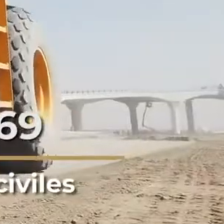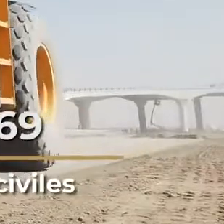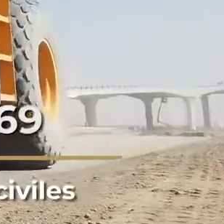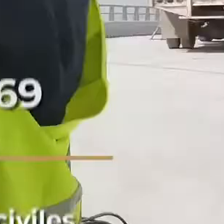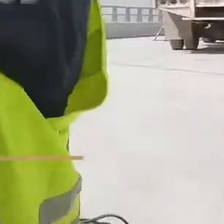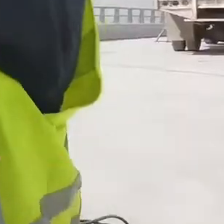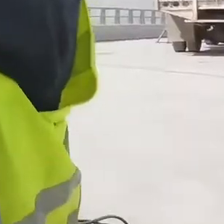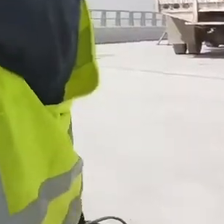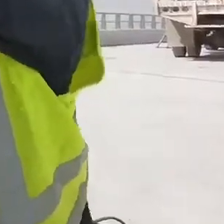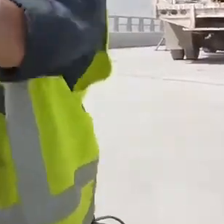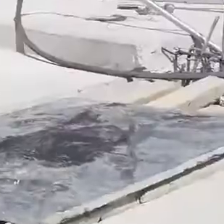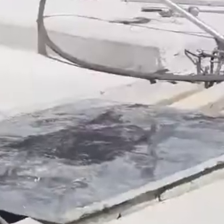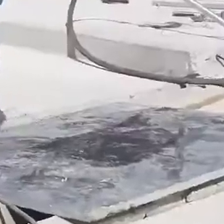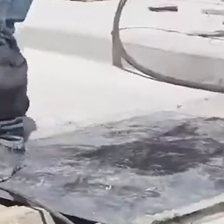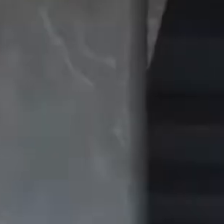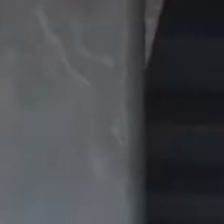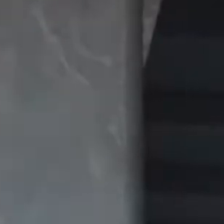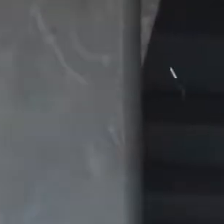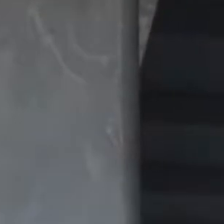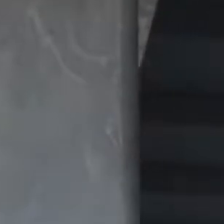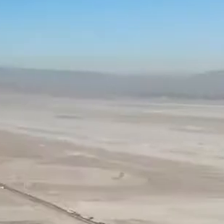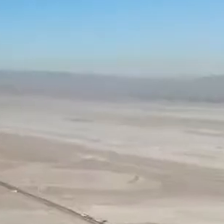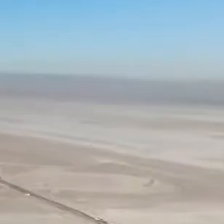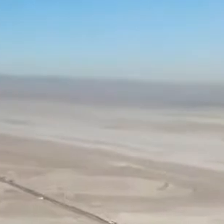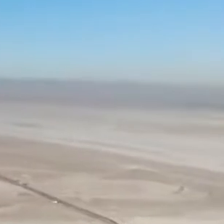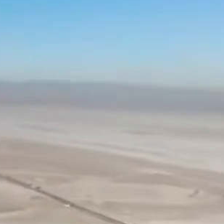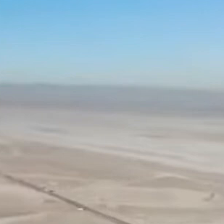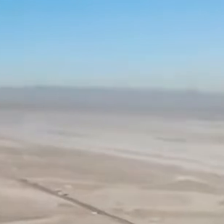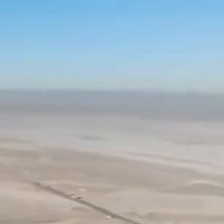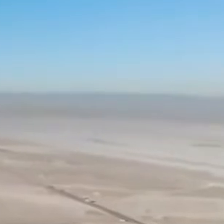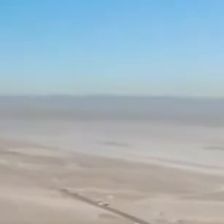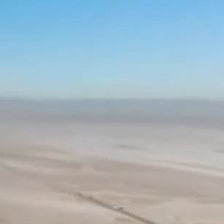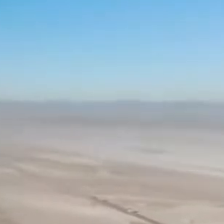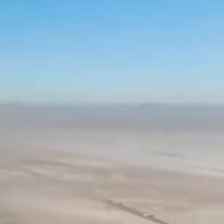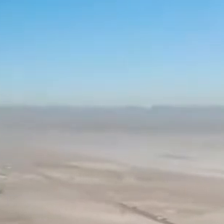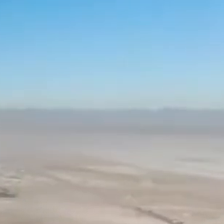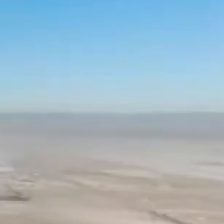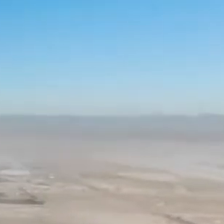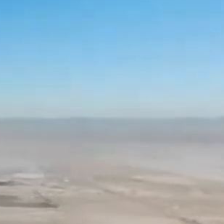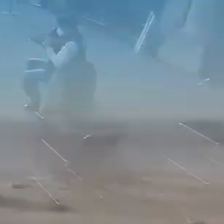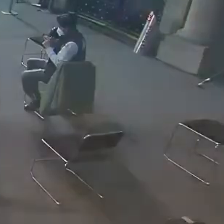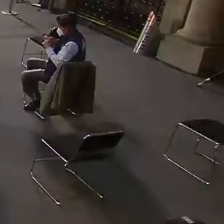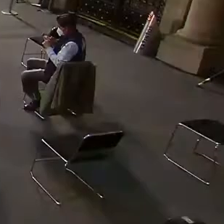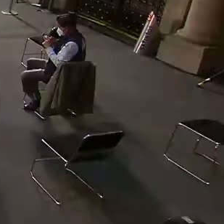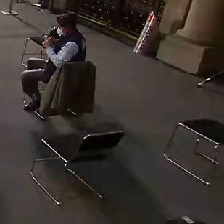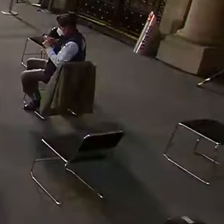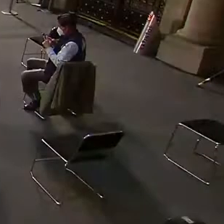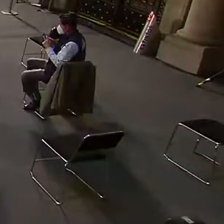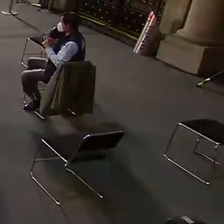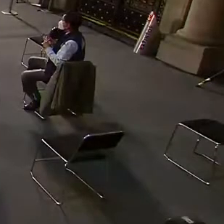80.869 empleos civiles. Faltan 371 días de construcción.